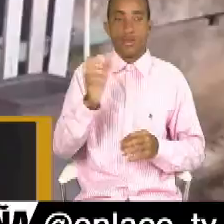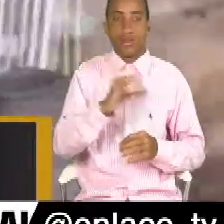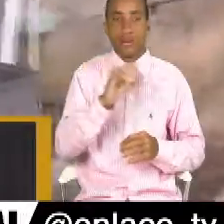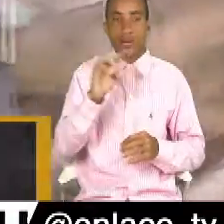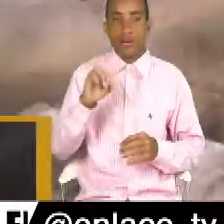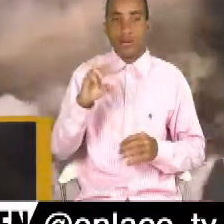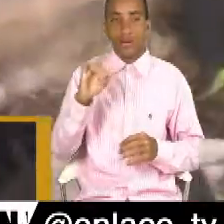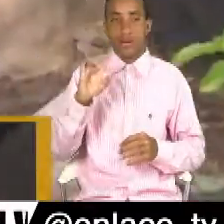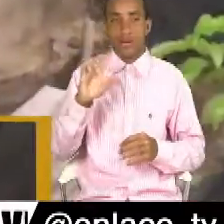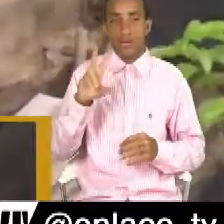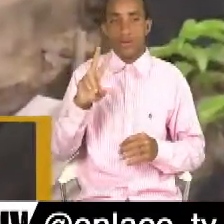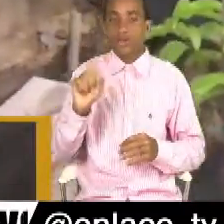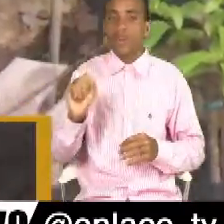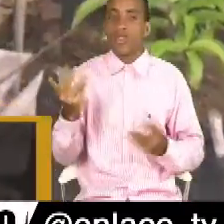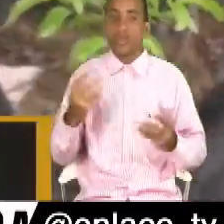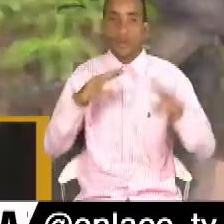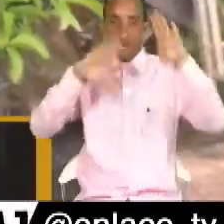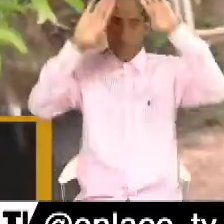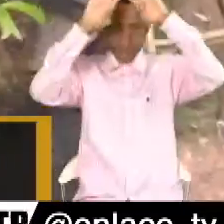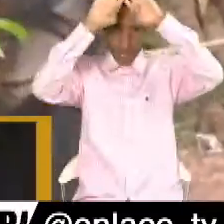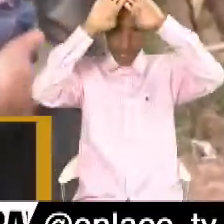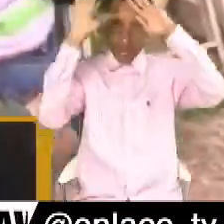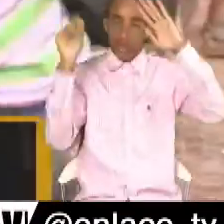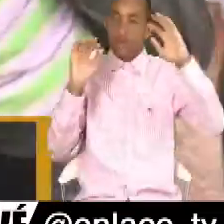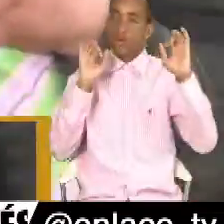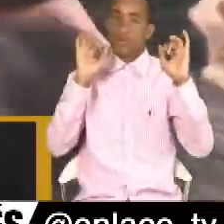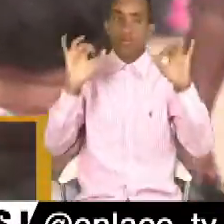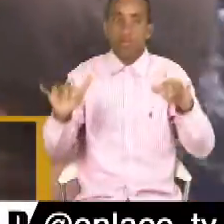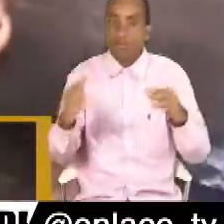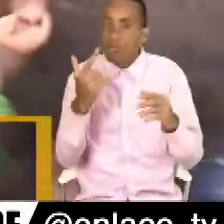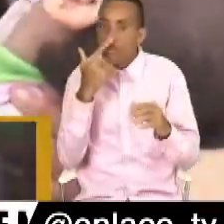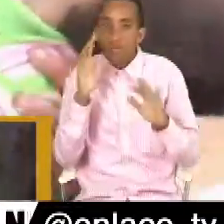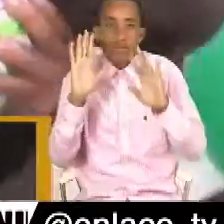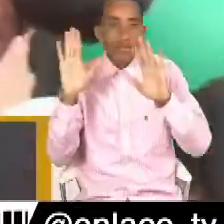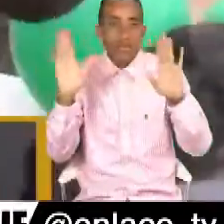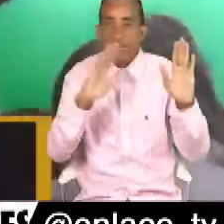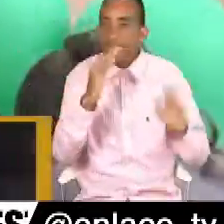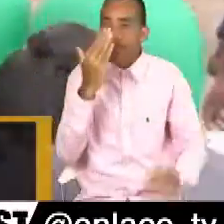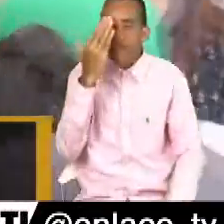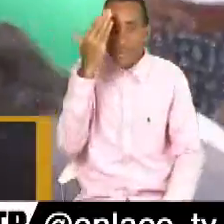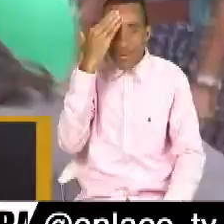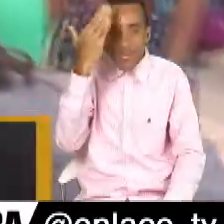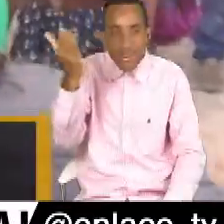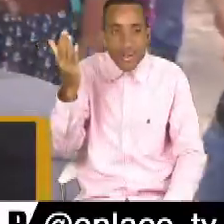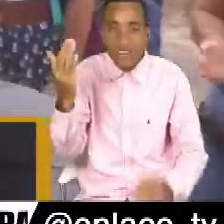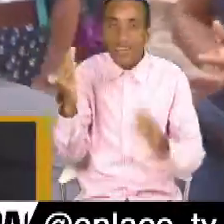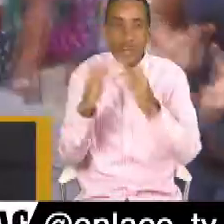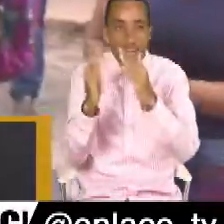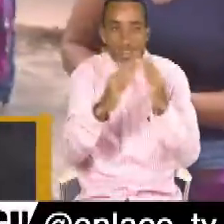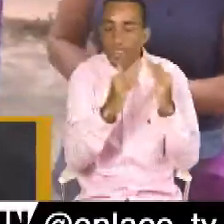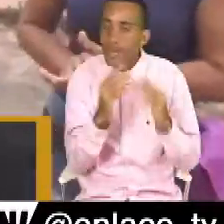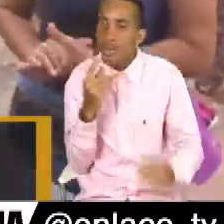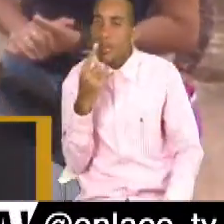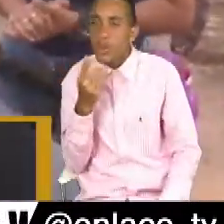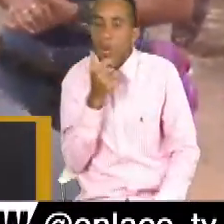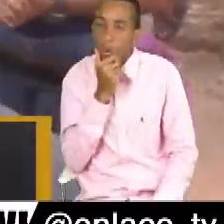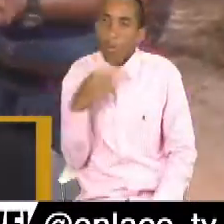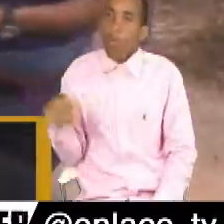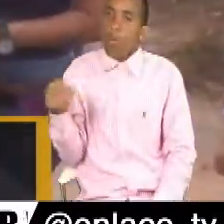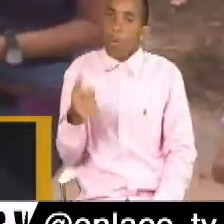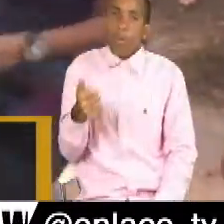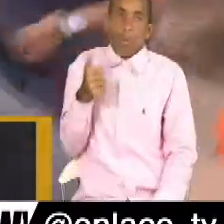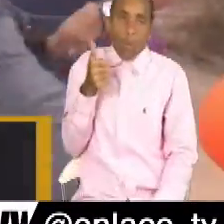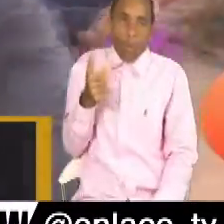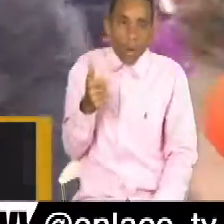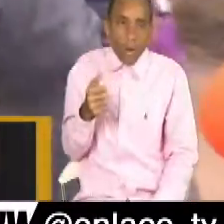lugar llegaron los vecinos, quienes se mostraron satisfechos con la gran labor social hecha por las autoridades y los entes de salud. Labor a